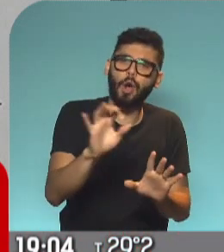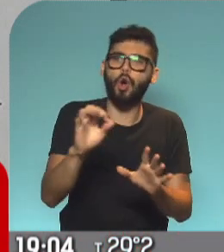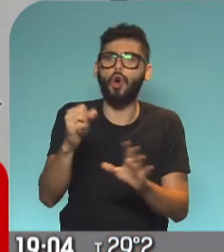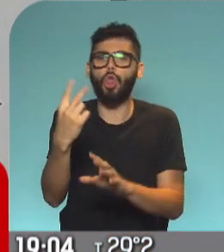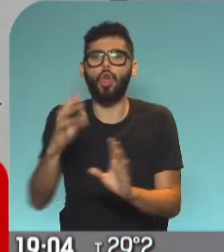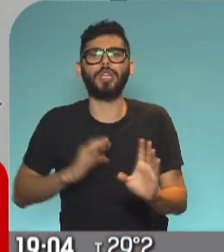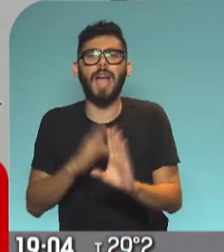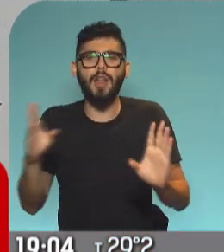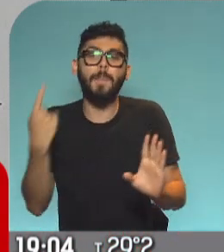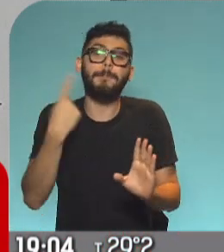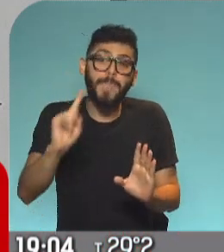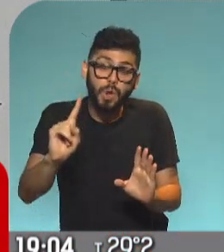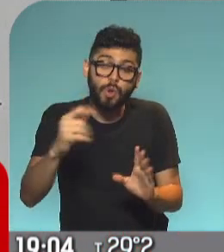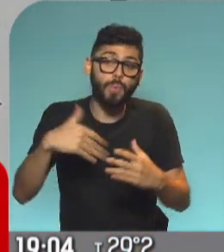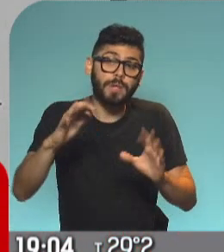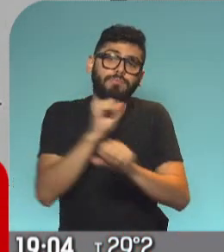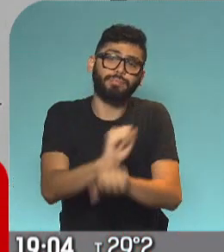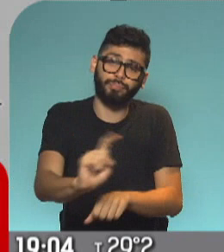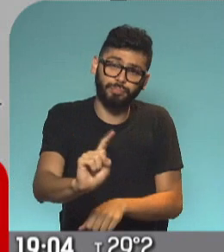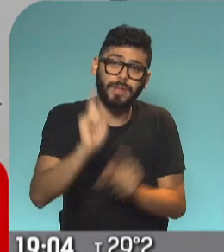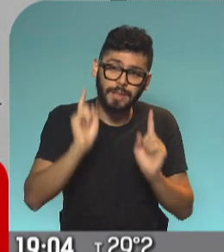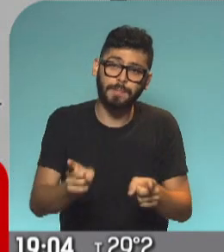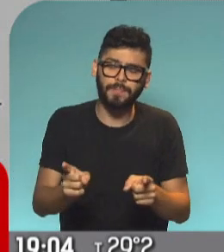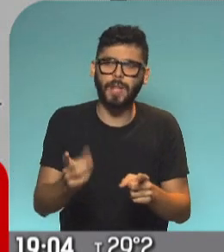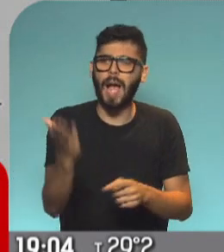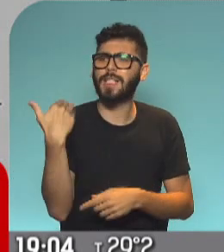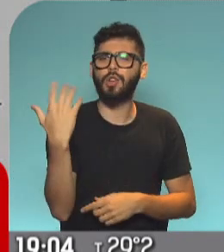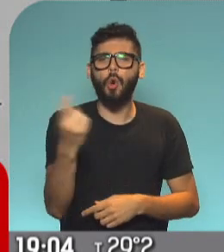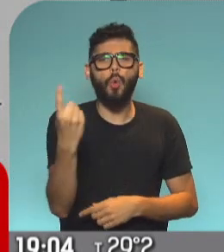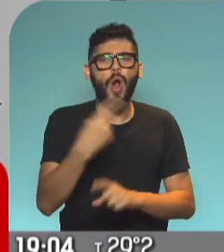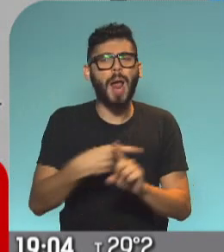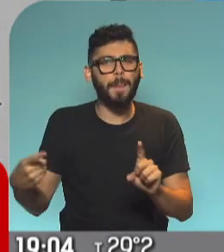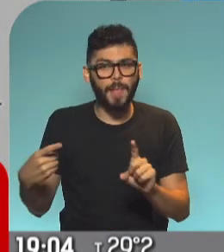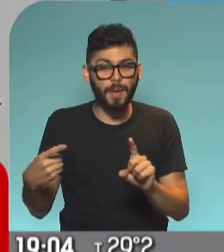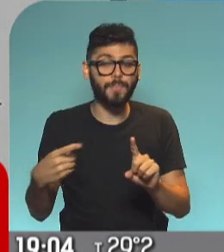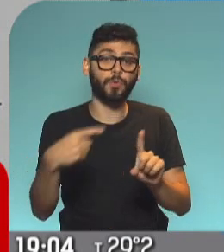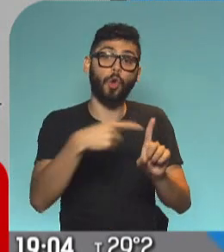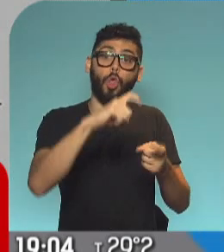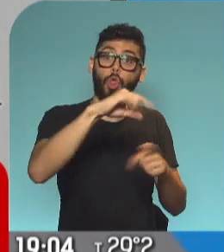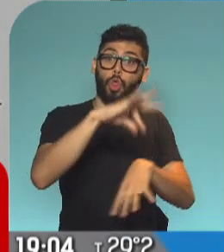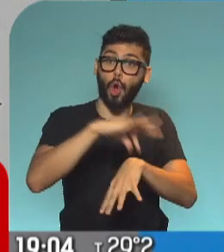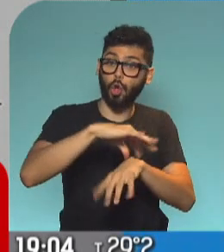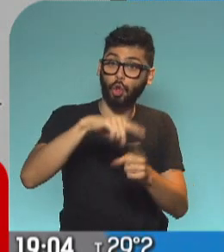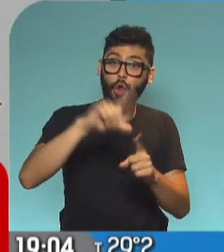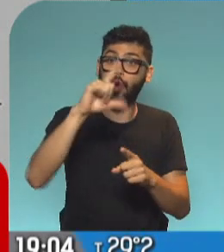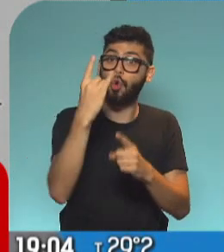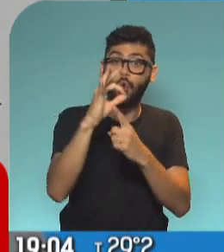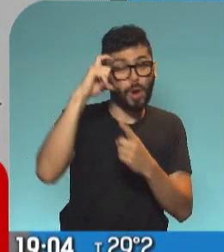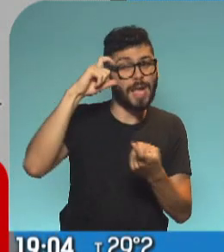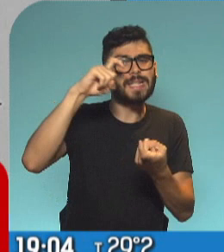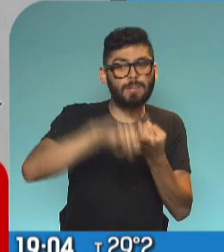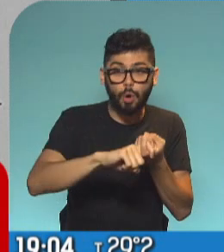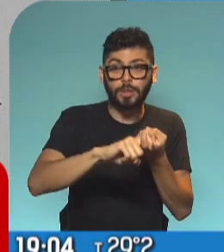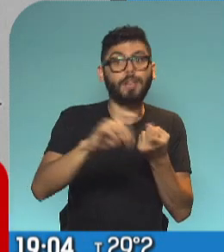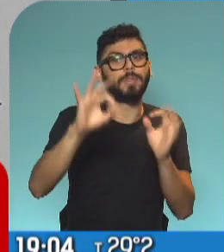excarcelable hace una hora y media aproximadamente llegó la señora de leopoldo luque el neurocirujano está en